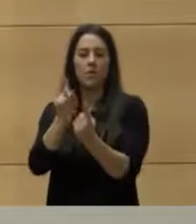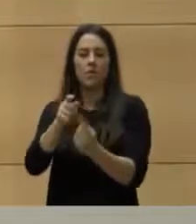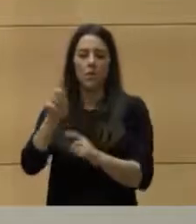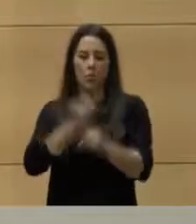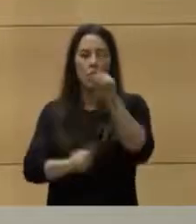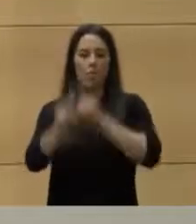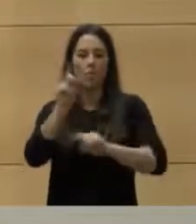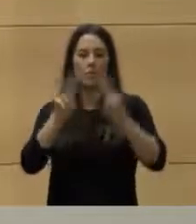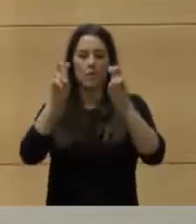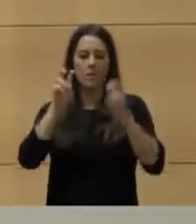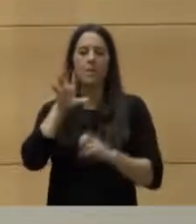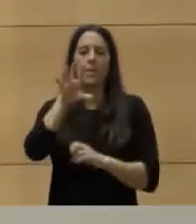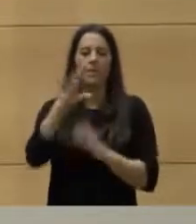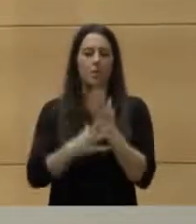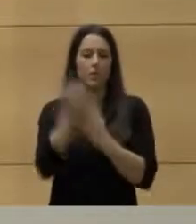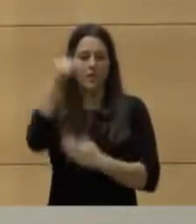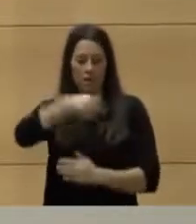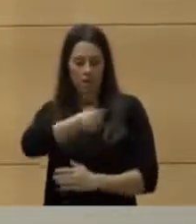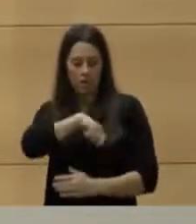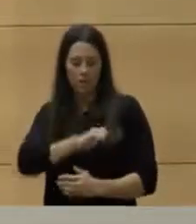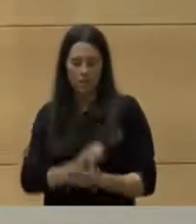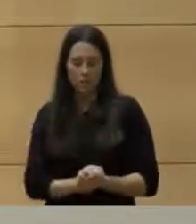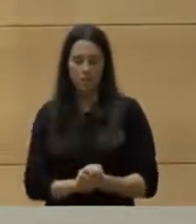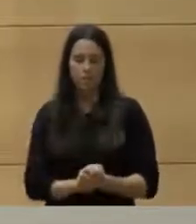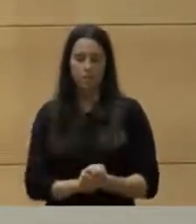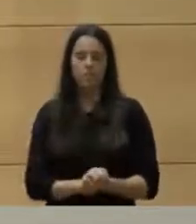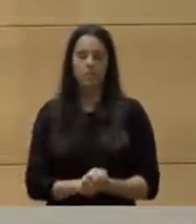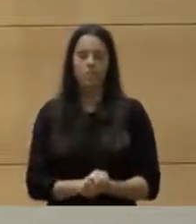España. Ahora bien,